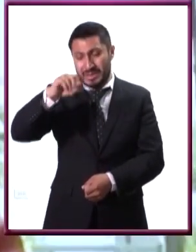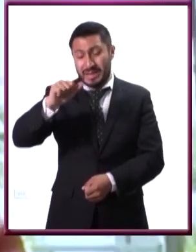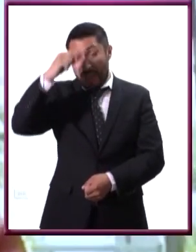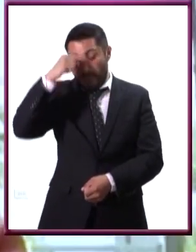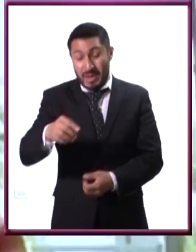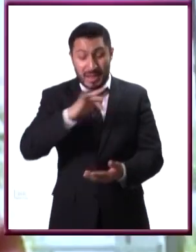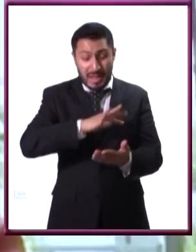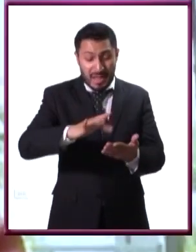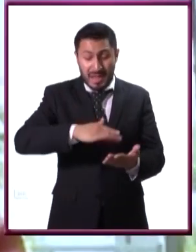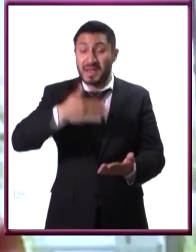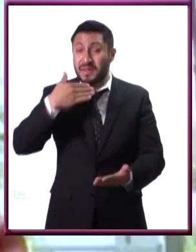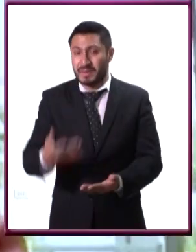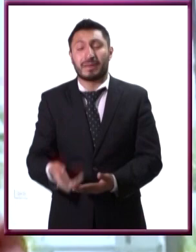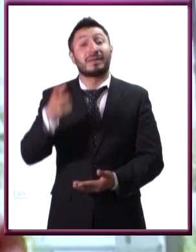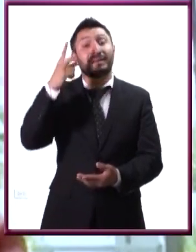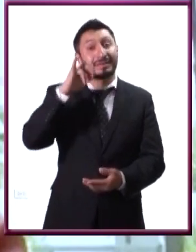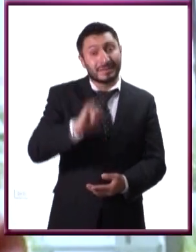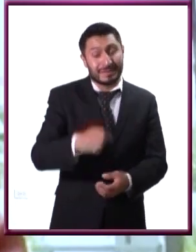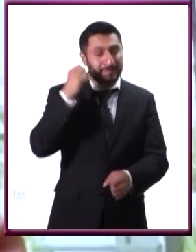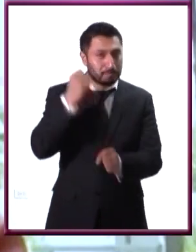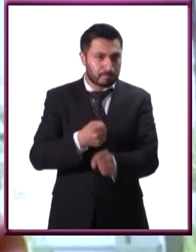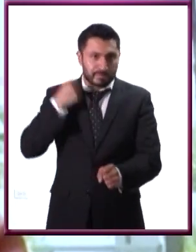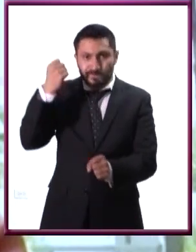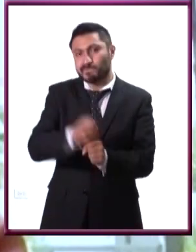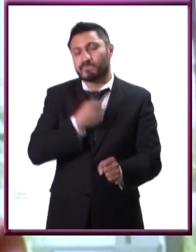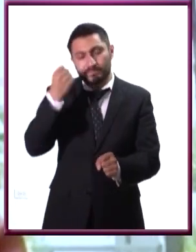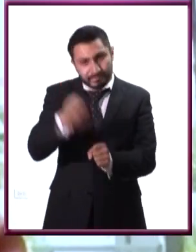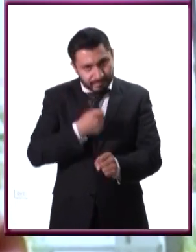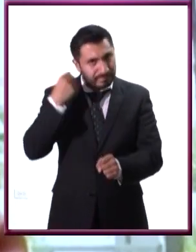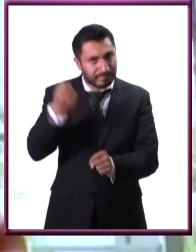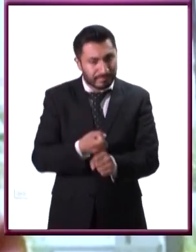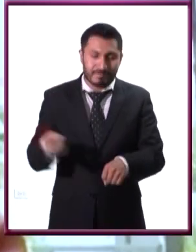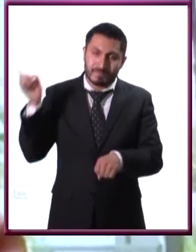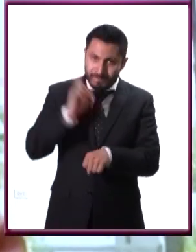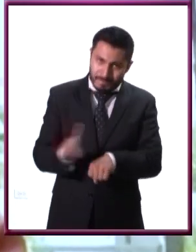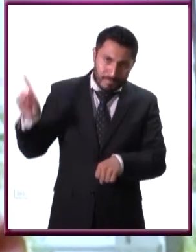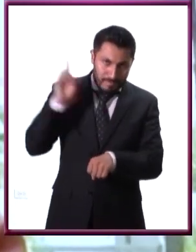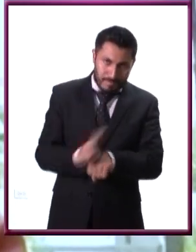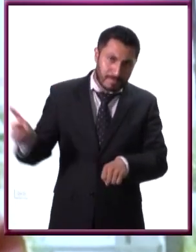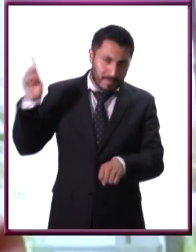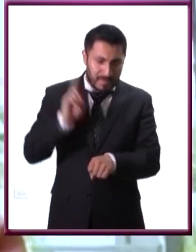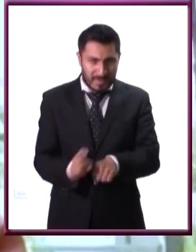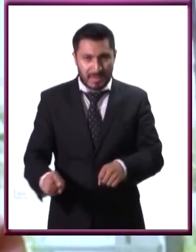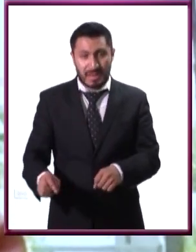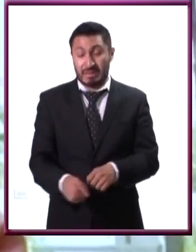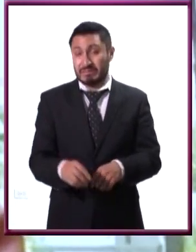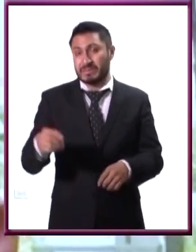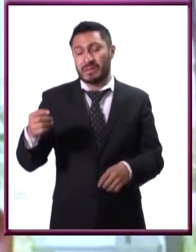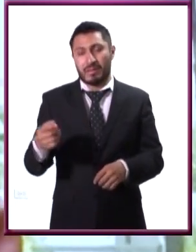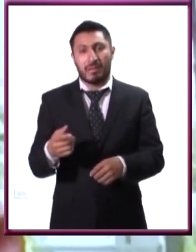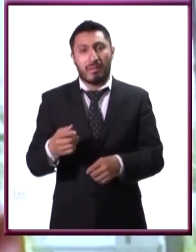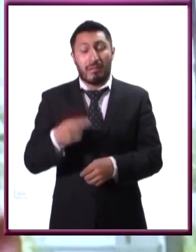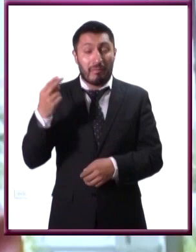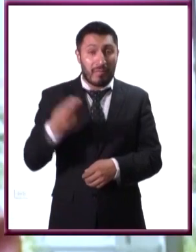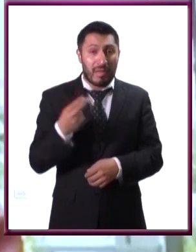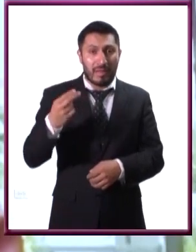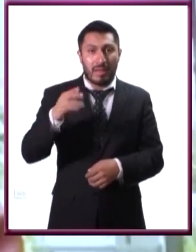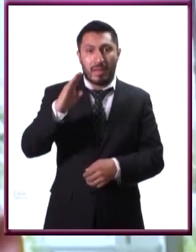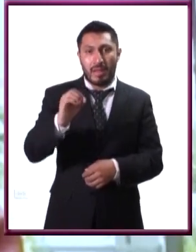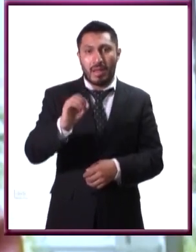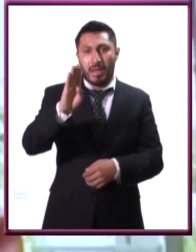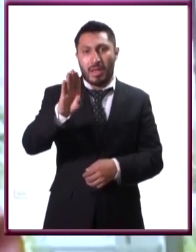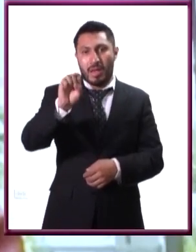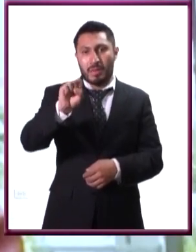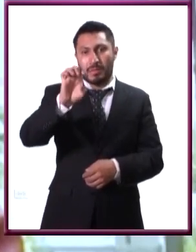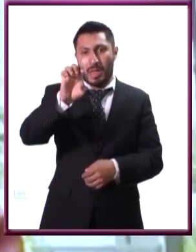Sin duda alguna. Se requiere constancia para leer, se requiere obsesión, también se requiere